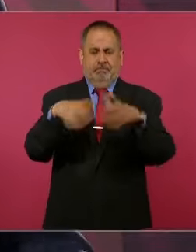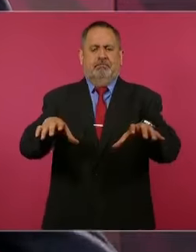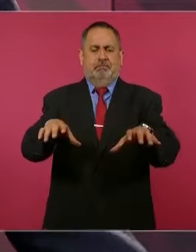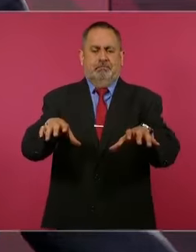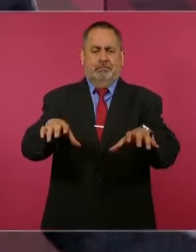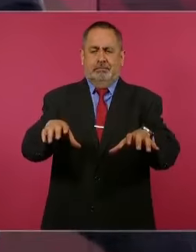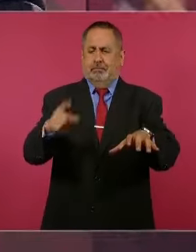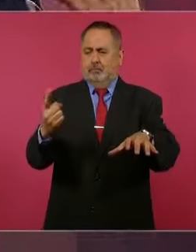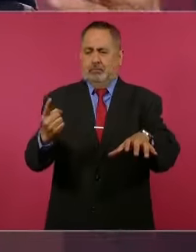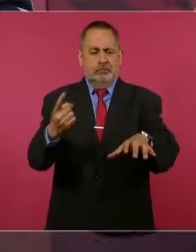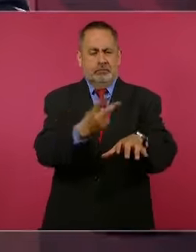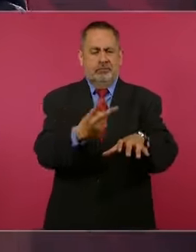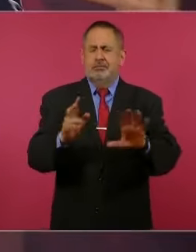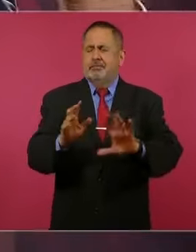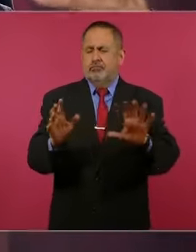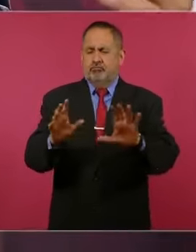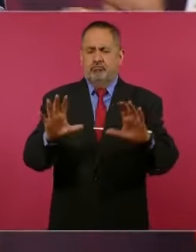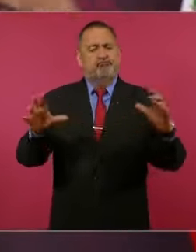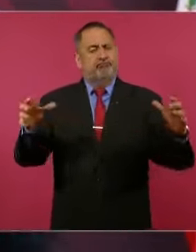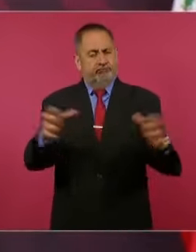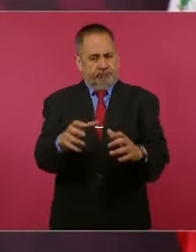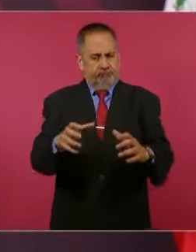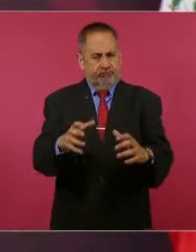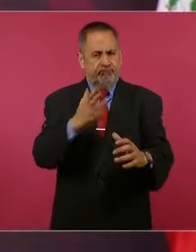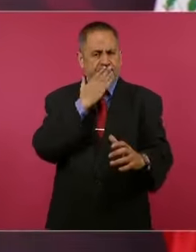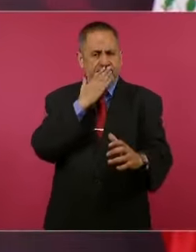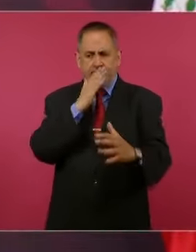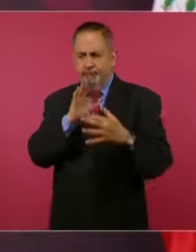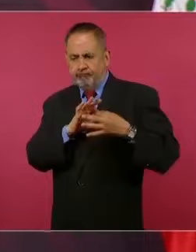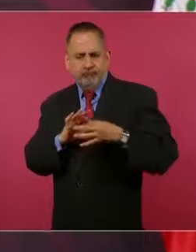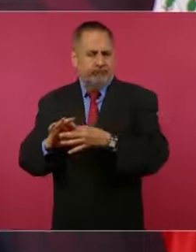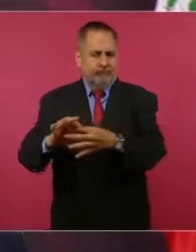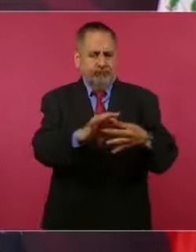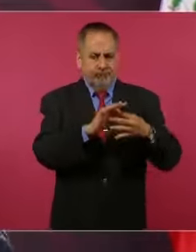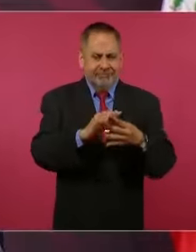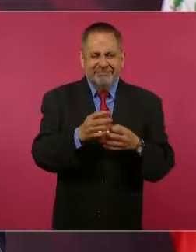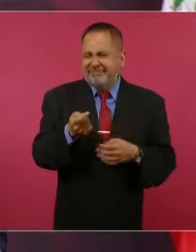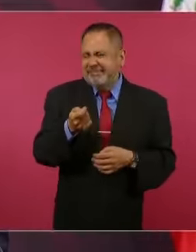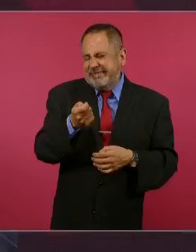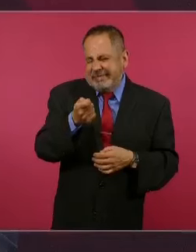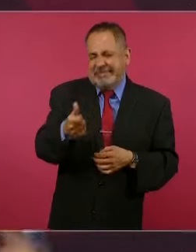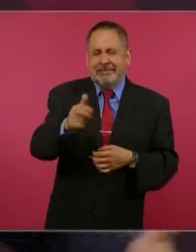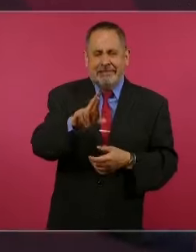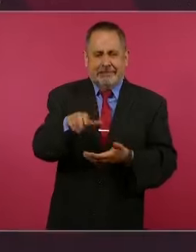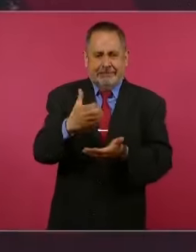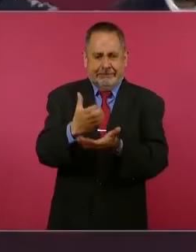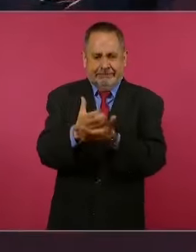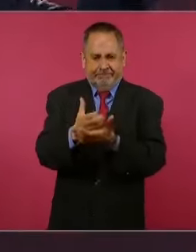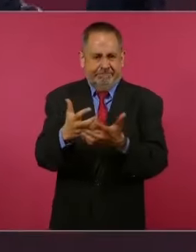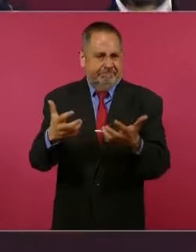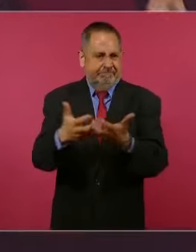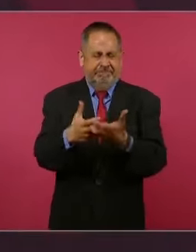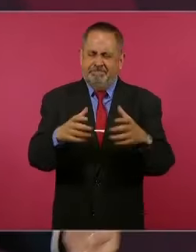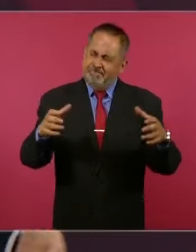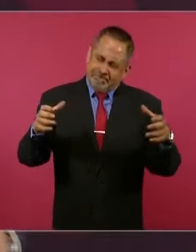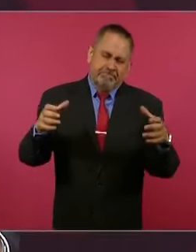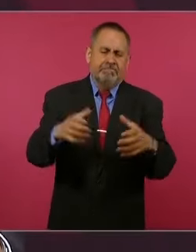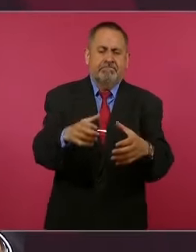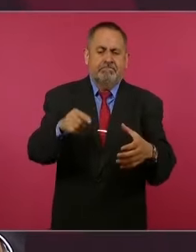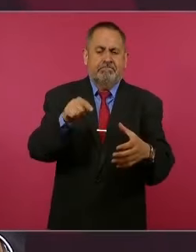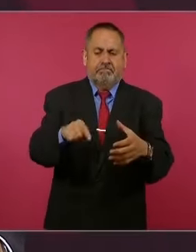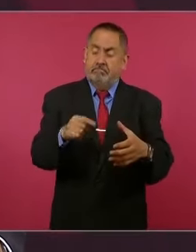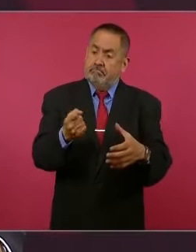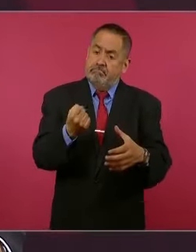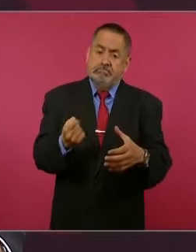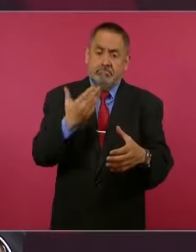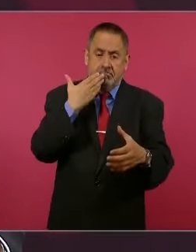sino que sea un solo estado que es como una República por todo su potencial